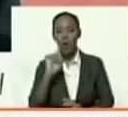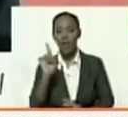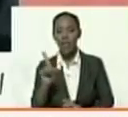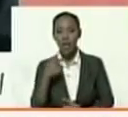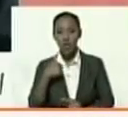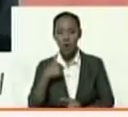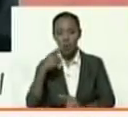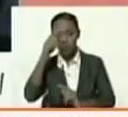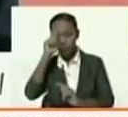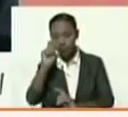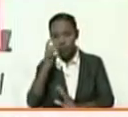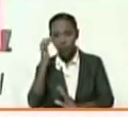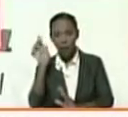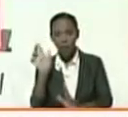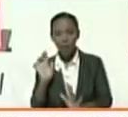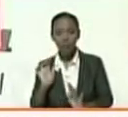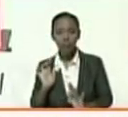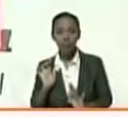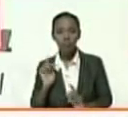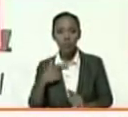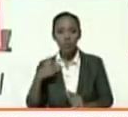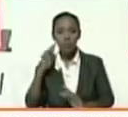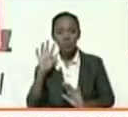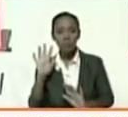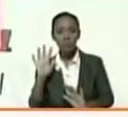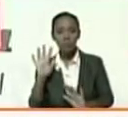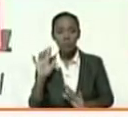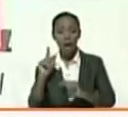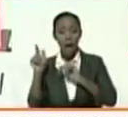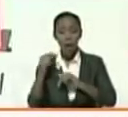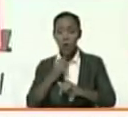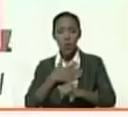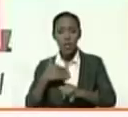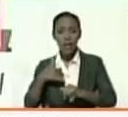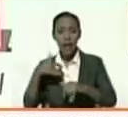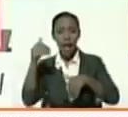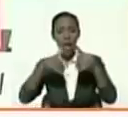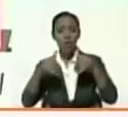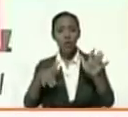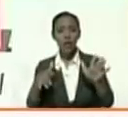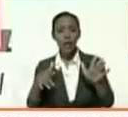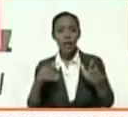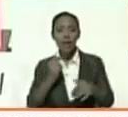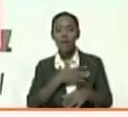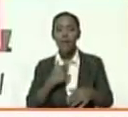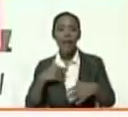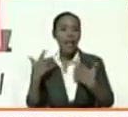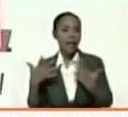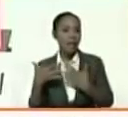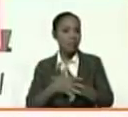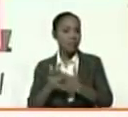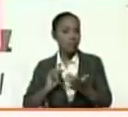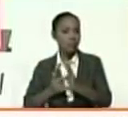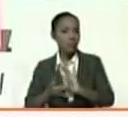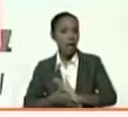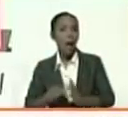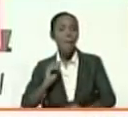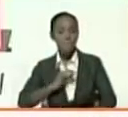Y dijo: yo me someto. Ellos no quieren elecciones. Ellos quieren es el poder, que son dos cosas